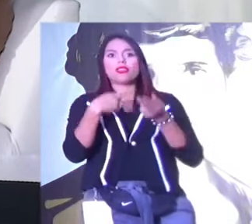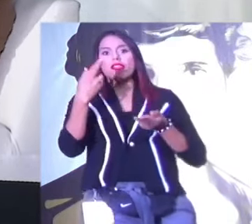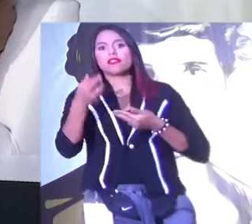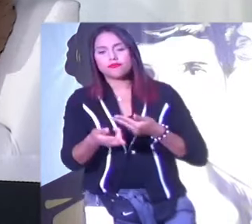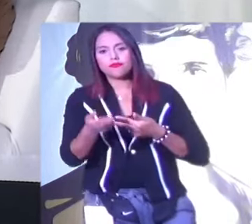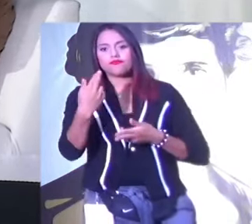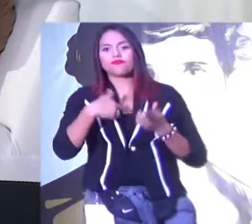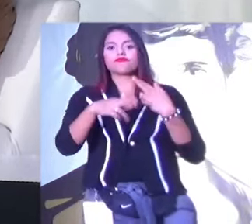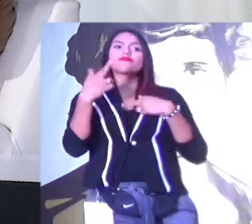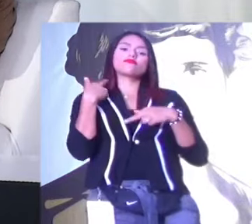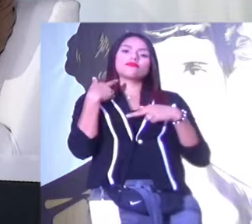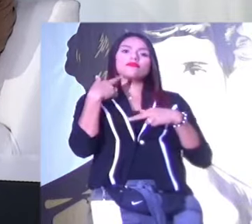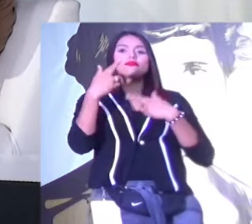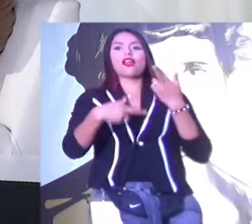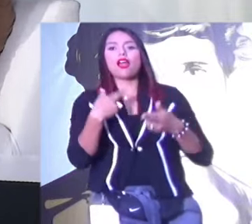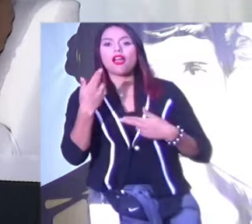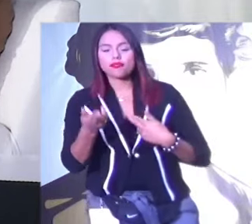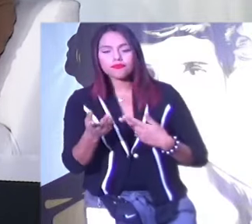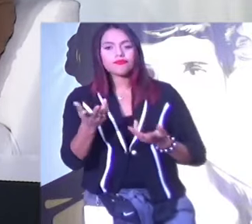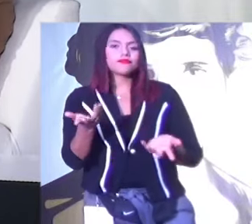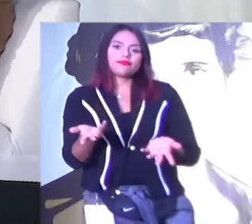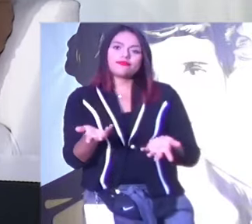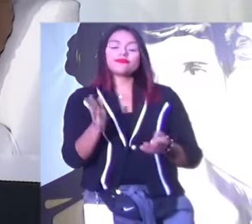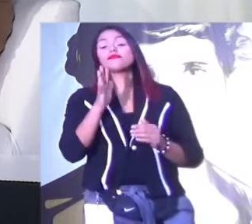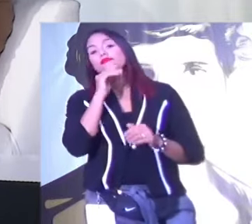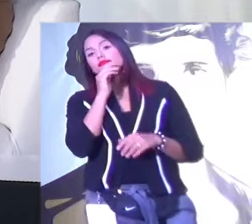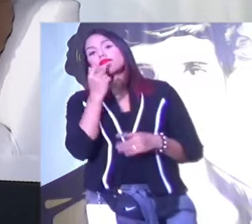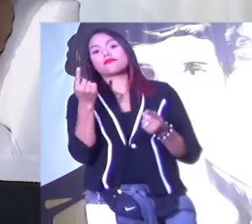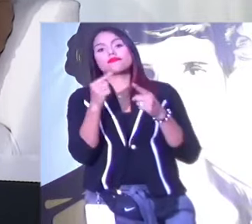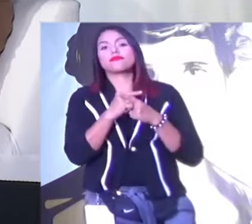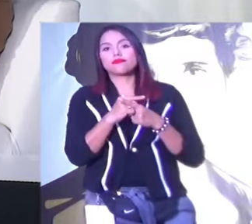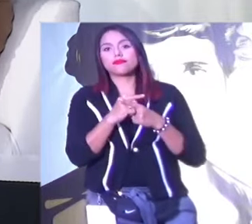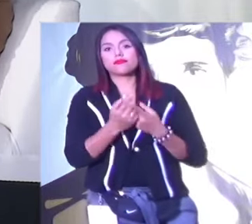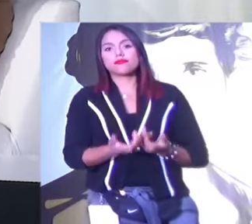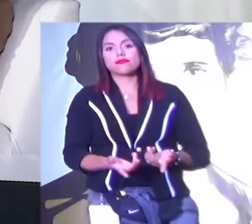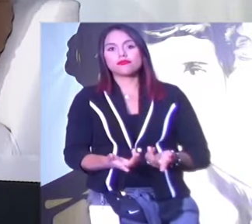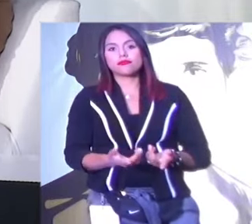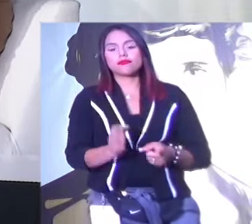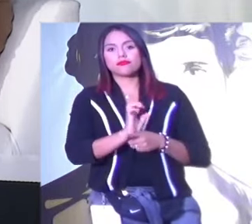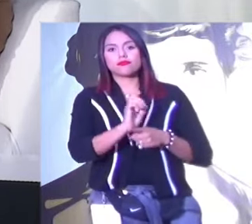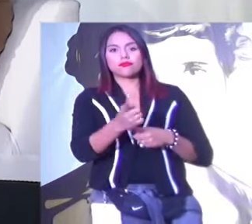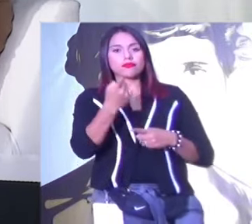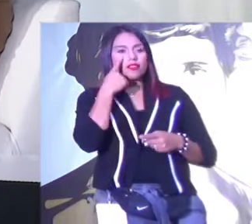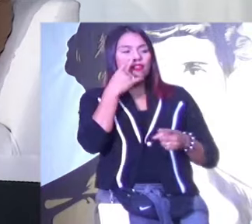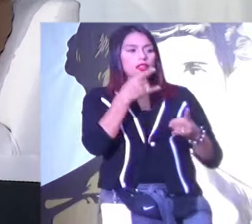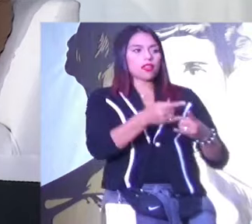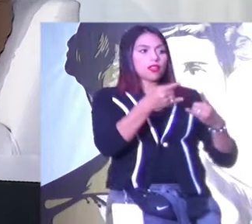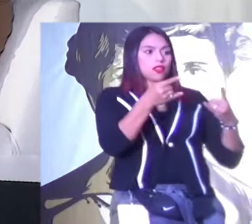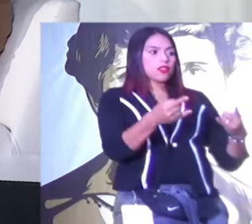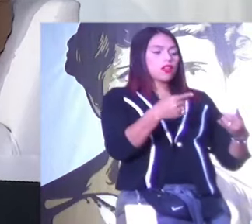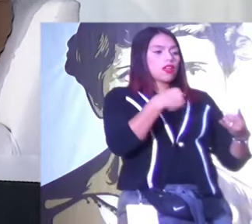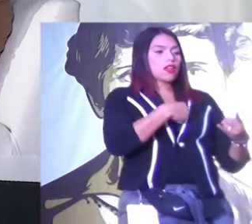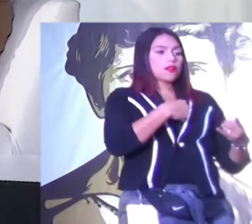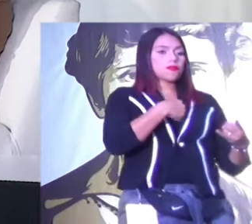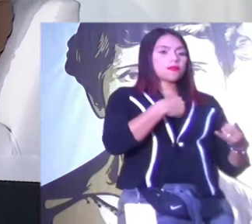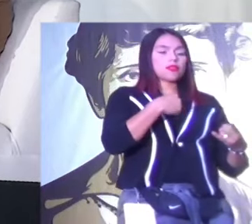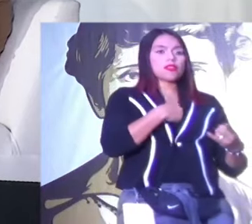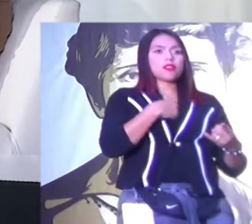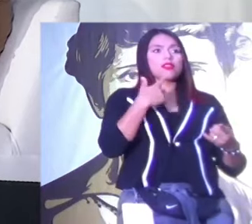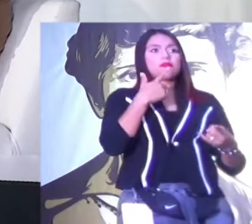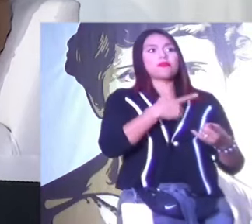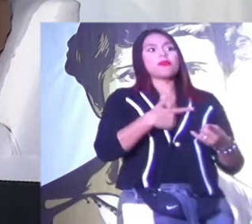desvestirla. Si el cuento es la mínima expresión de una historia Y a mí se me ocurrió esta oración, que la niña